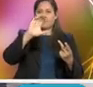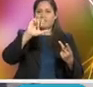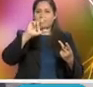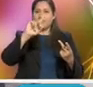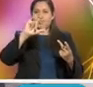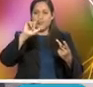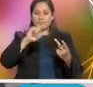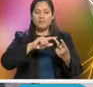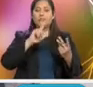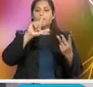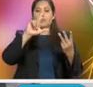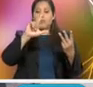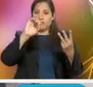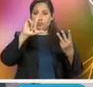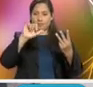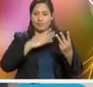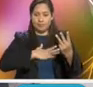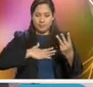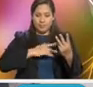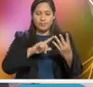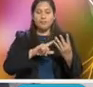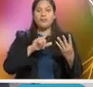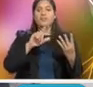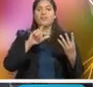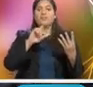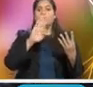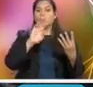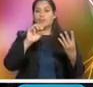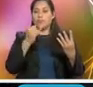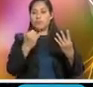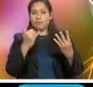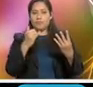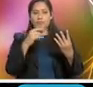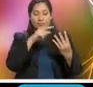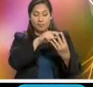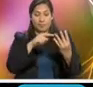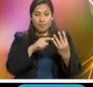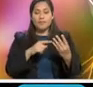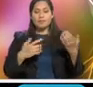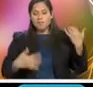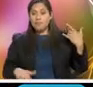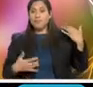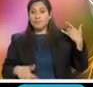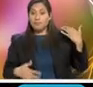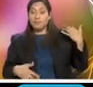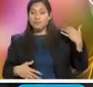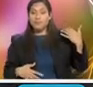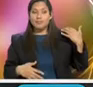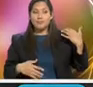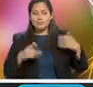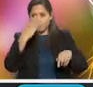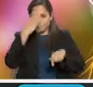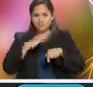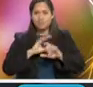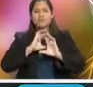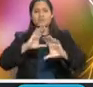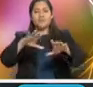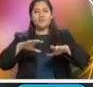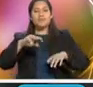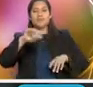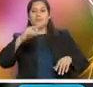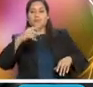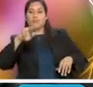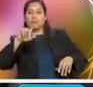Lola, de Bonnie y los Enemigos del Silencio, que empezaban a abrirle a grandes artistas, aquel memorable concierto de Miguel